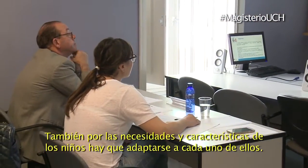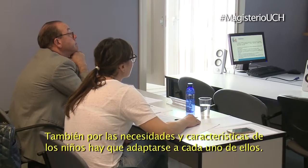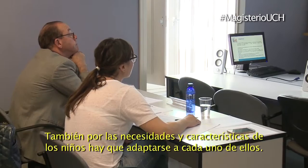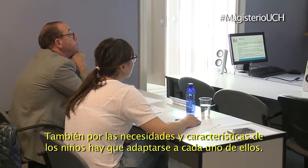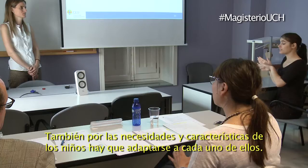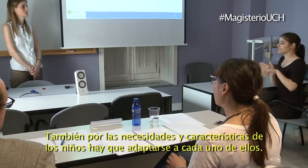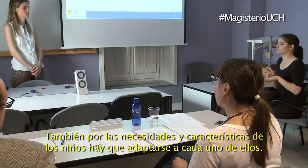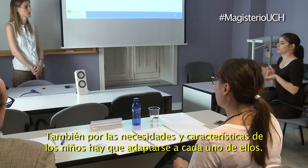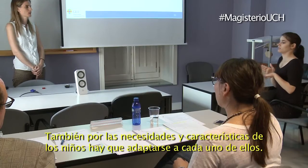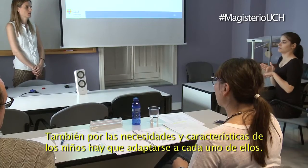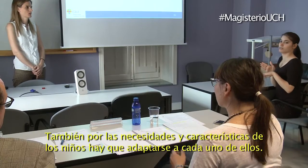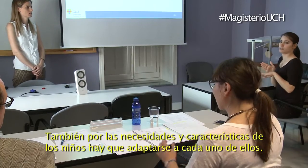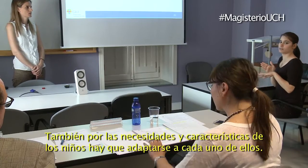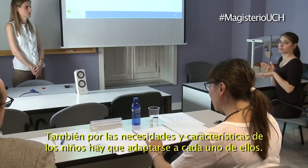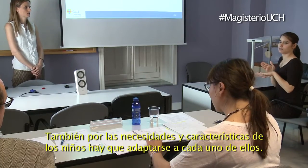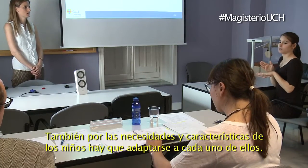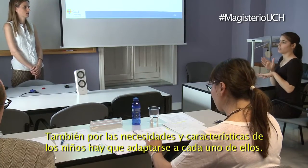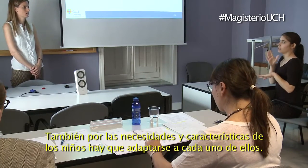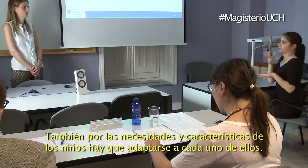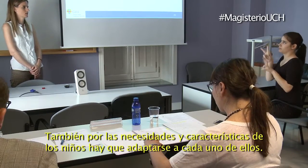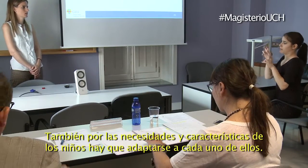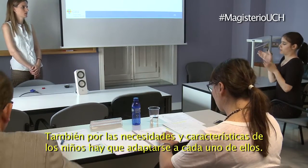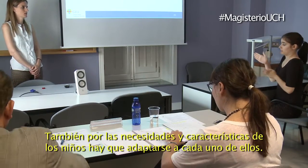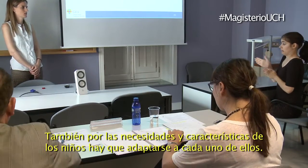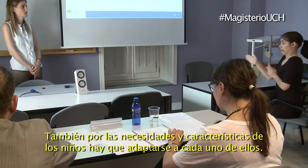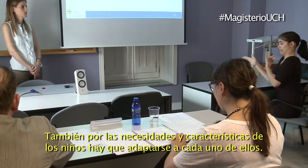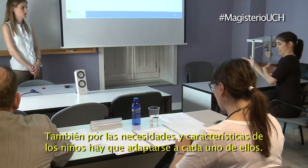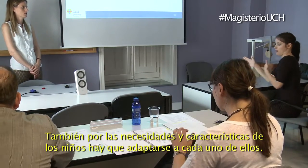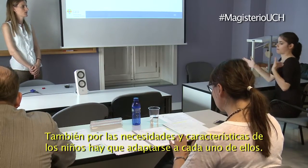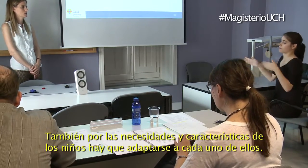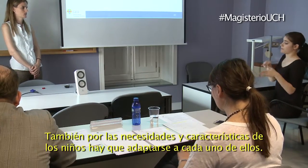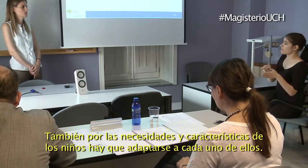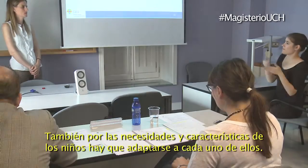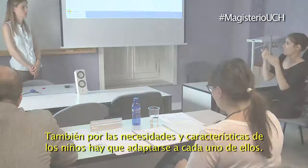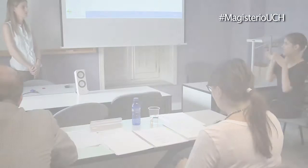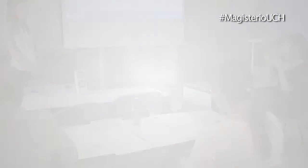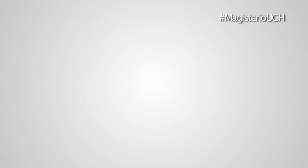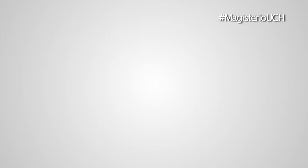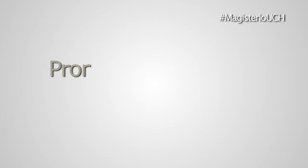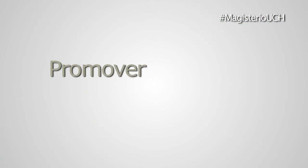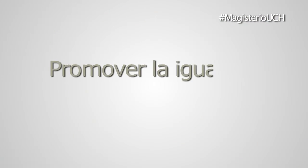las necesidades y características de los niños hay que adaptarse a cada uno de ellos.